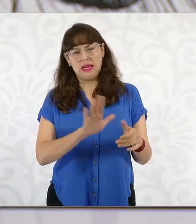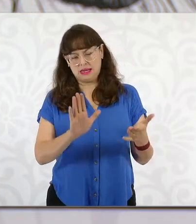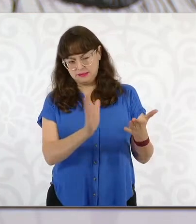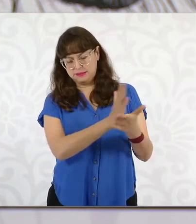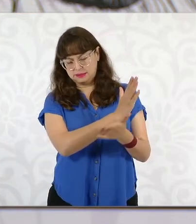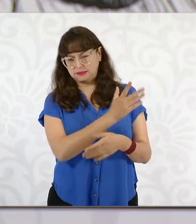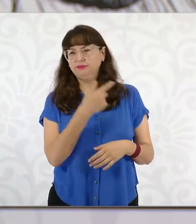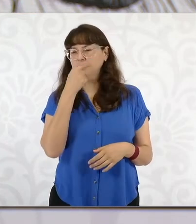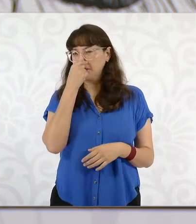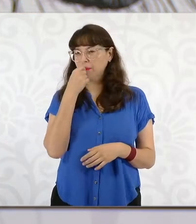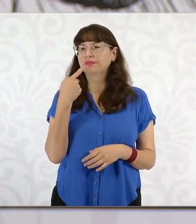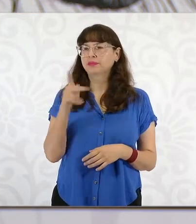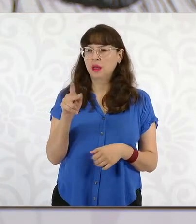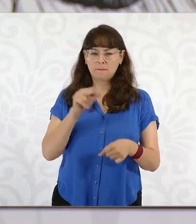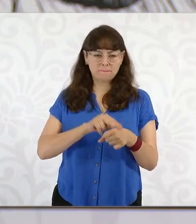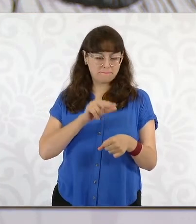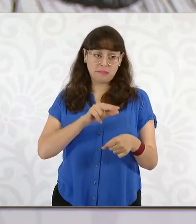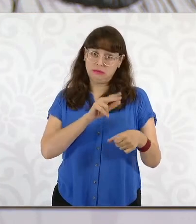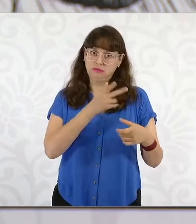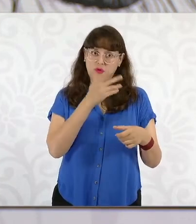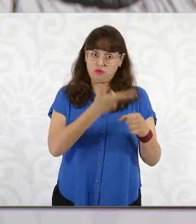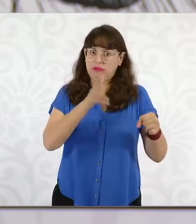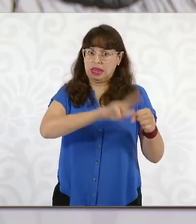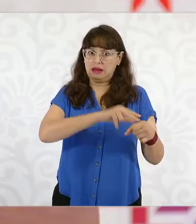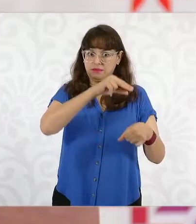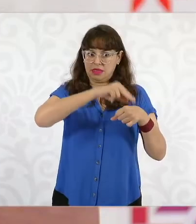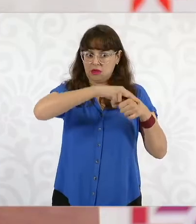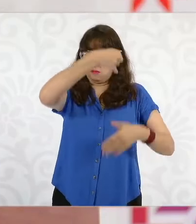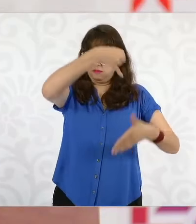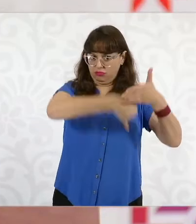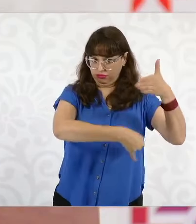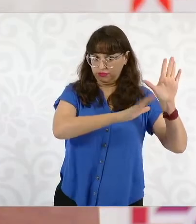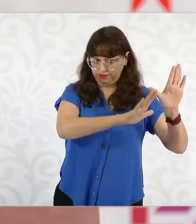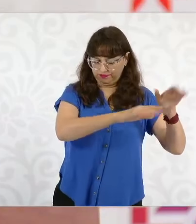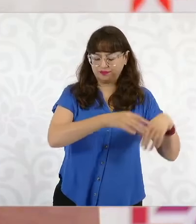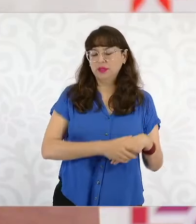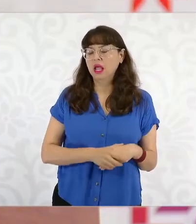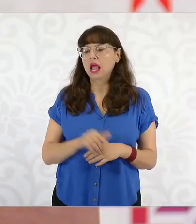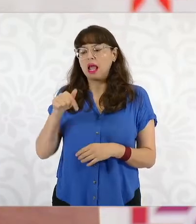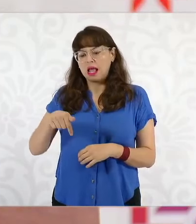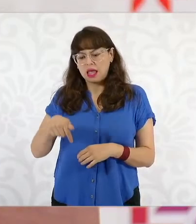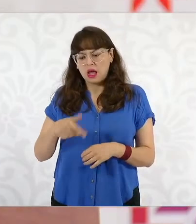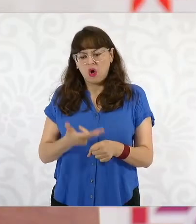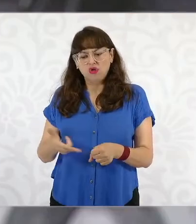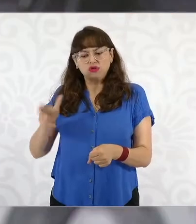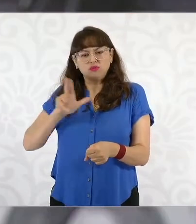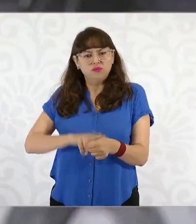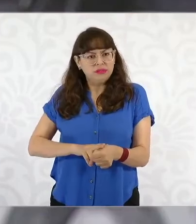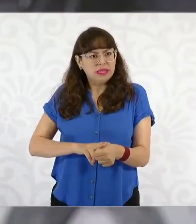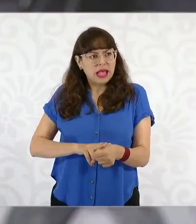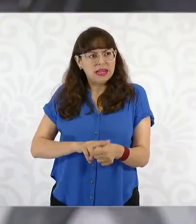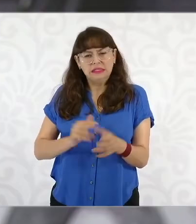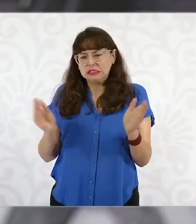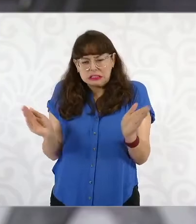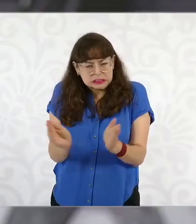Pero con los médicos especialistas. Pero con todos estos programas se busca que las personas sean de la